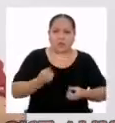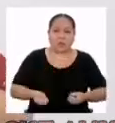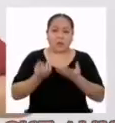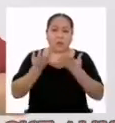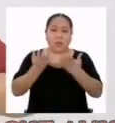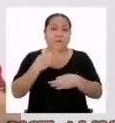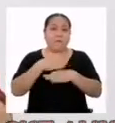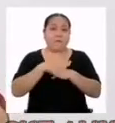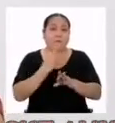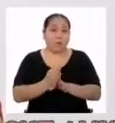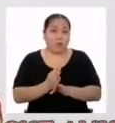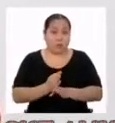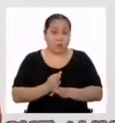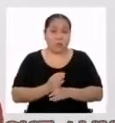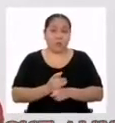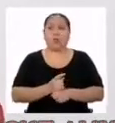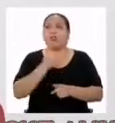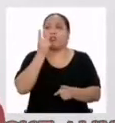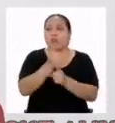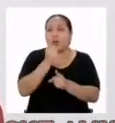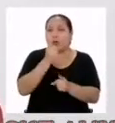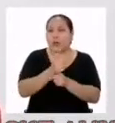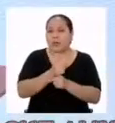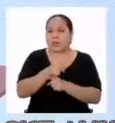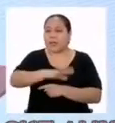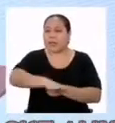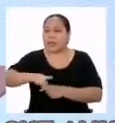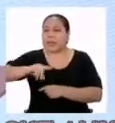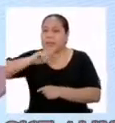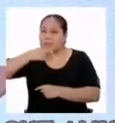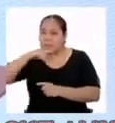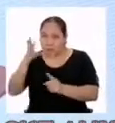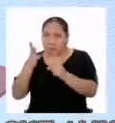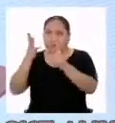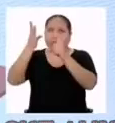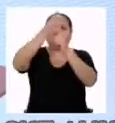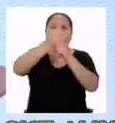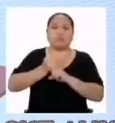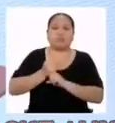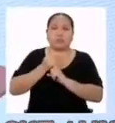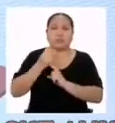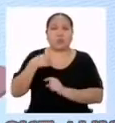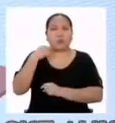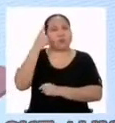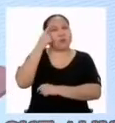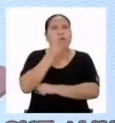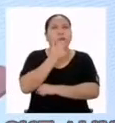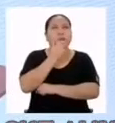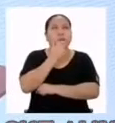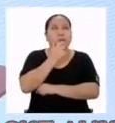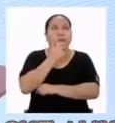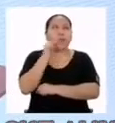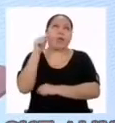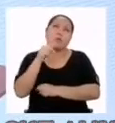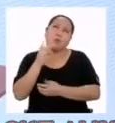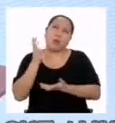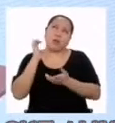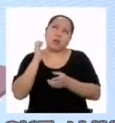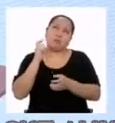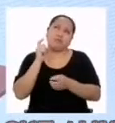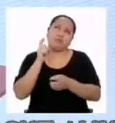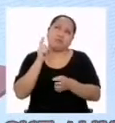para cumplir las aspiraciones de las niñas? Puedo deducir eso porque la educación te permite saber